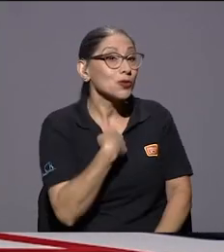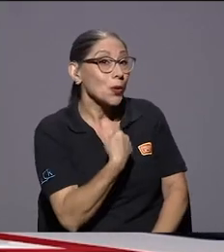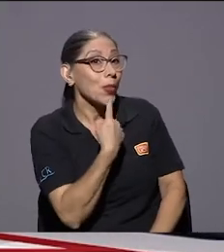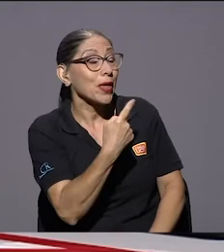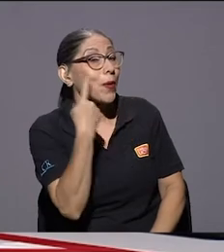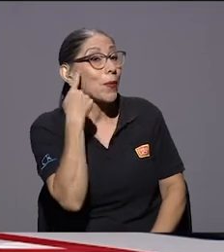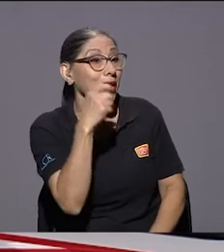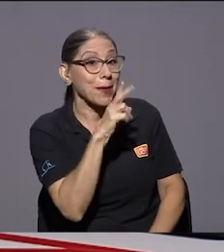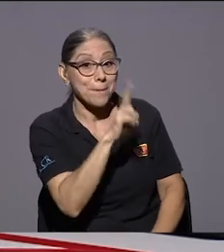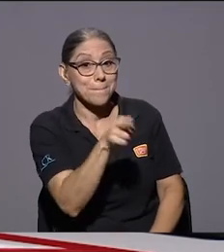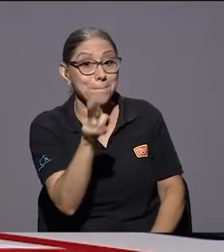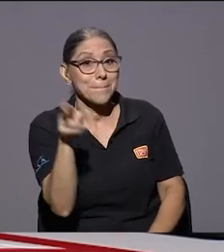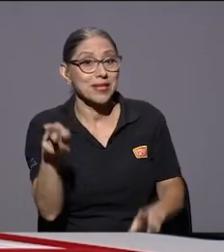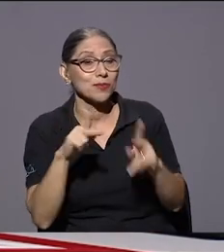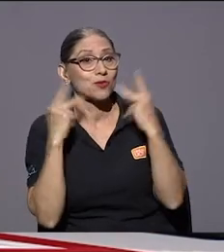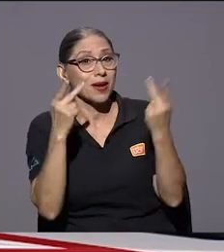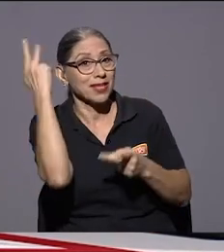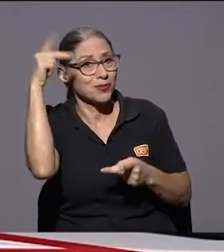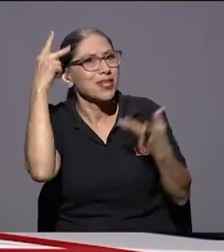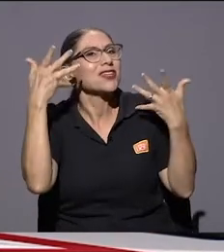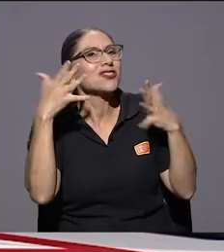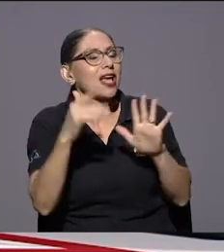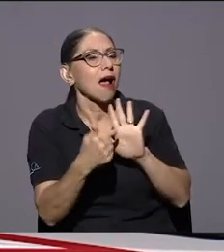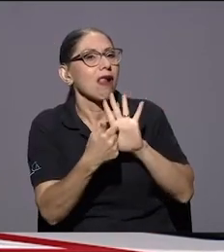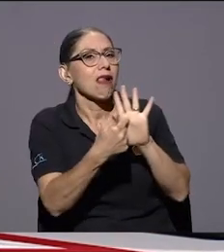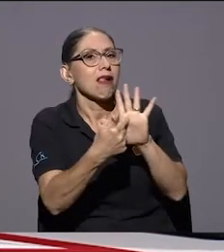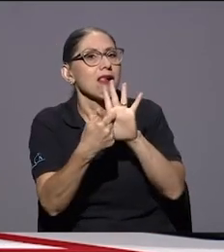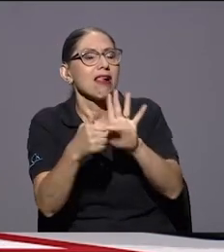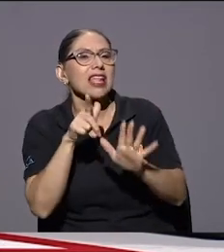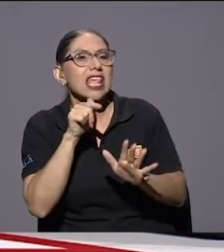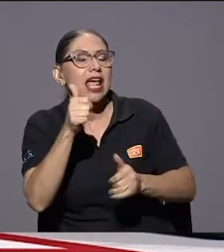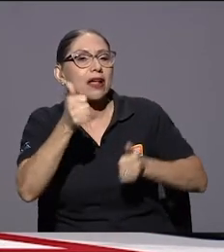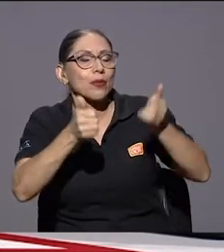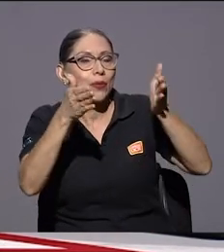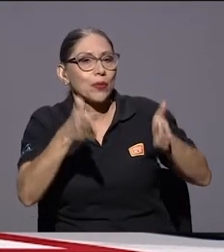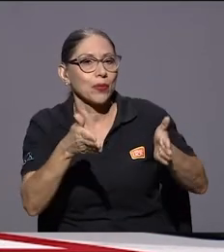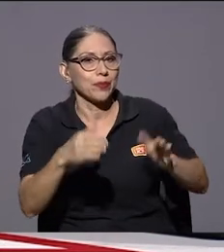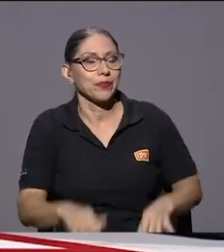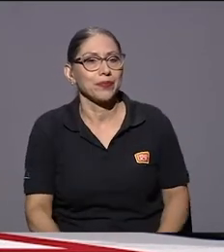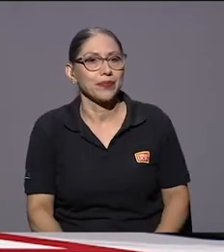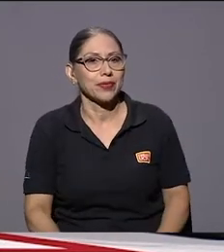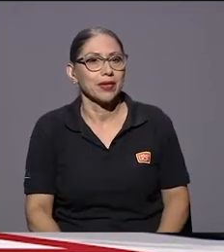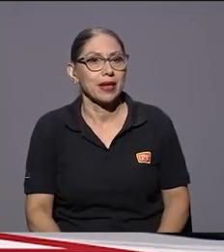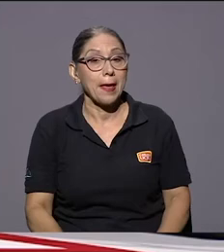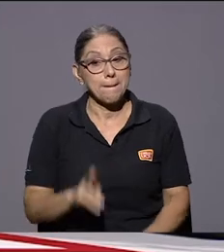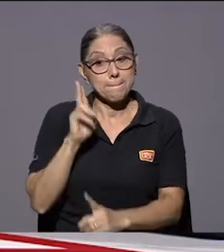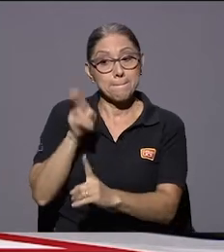están visibilizando. Me llamó mucho la atención porque, a ver,